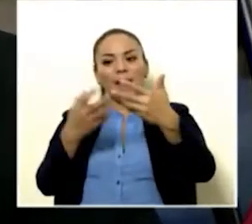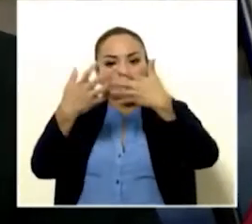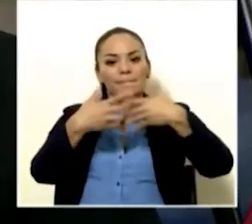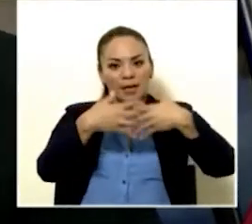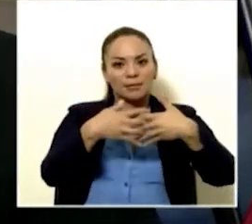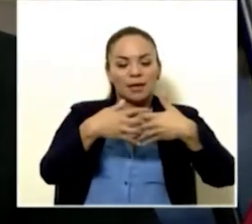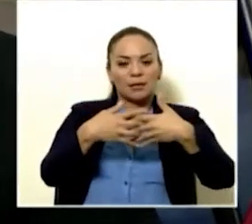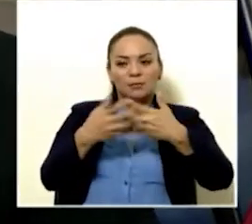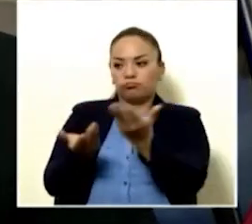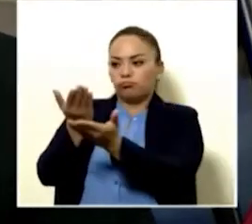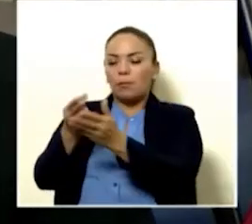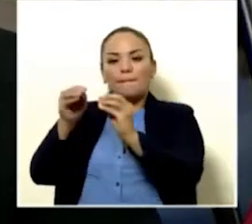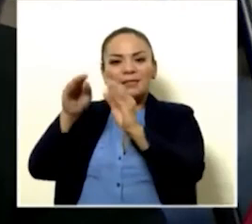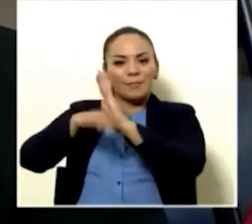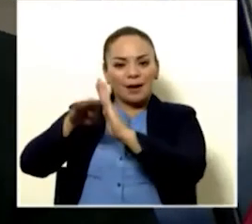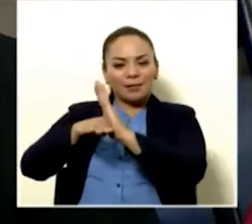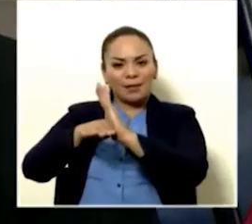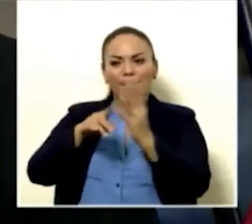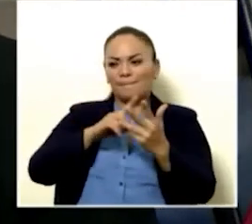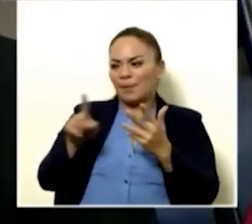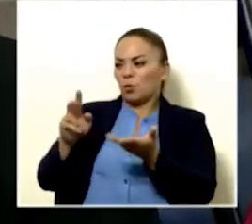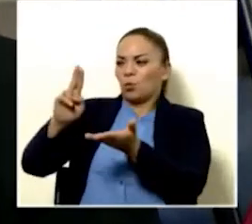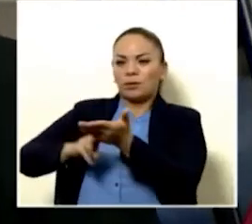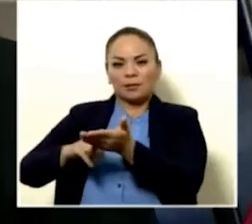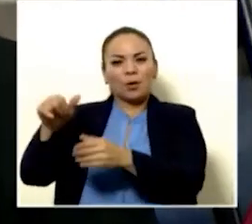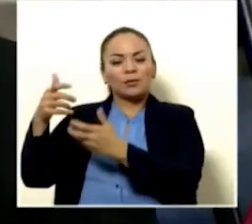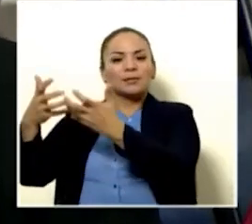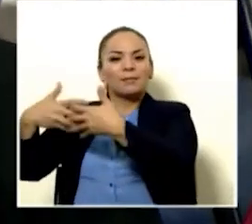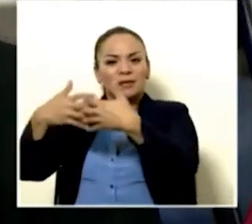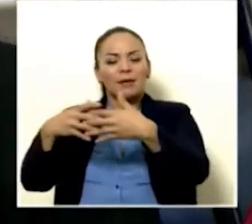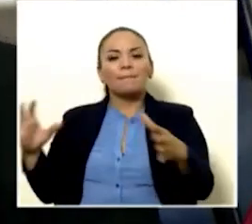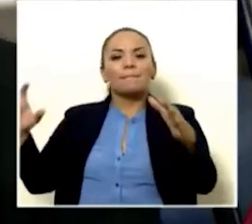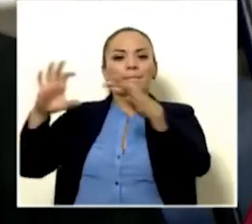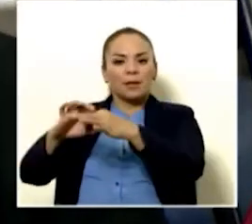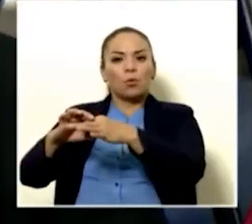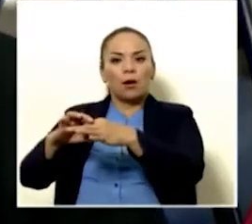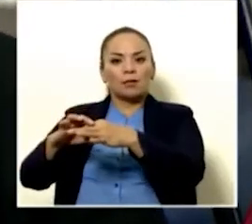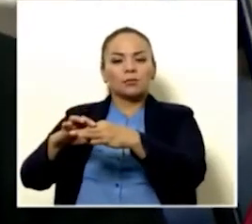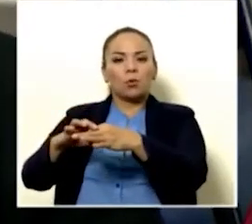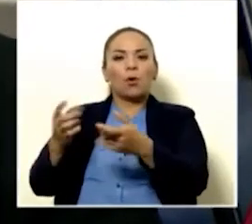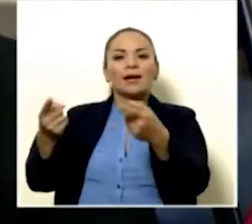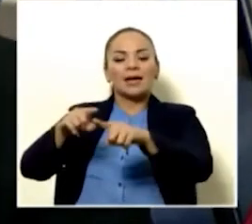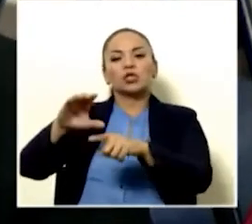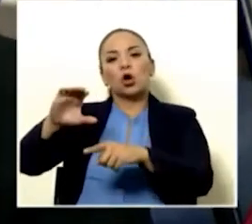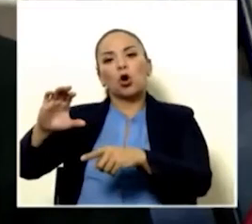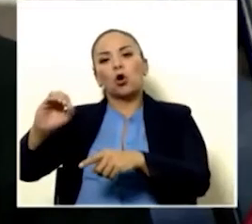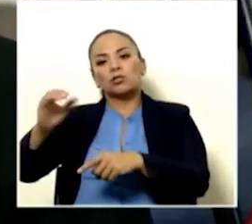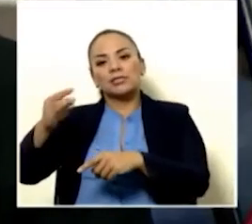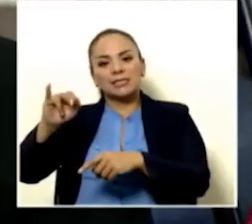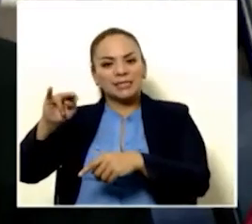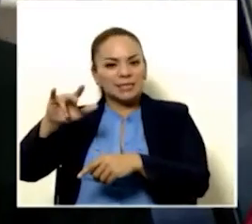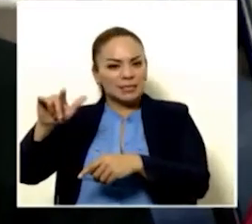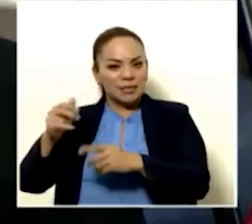costo, pero estarían dándosele a empresas que hoy día están vinculadas con el caso Cochinilla. Quería una